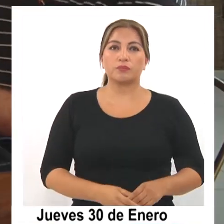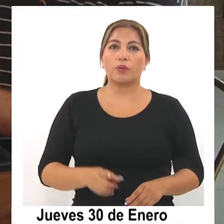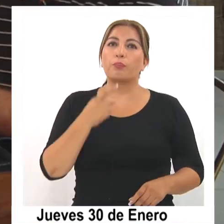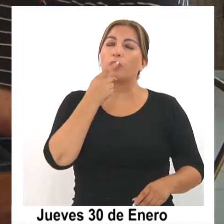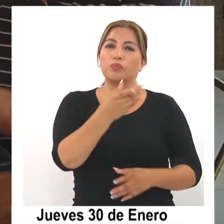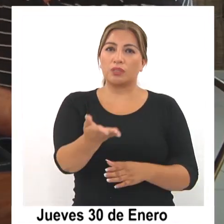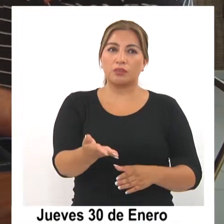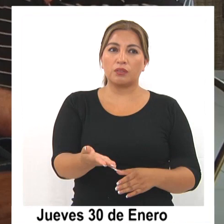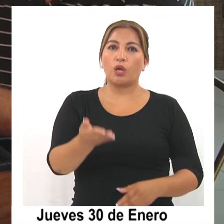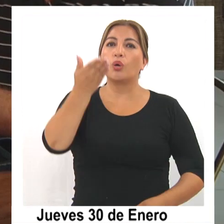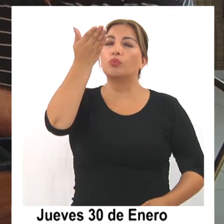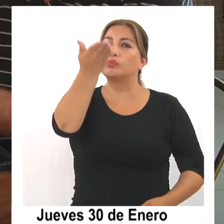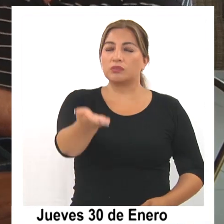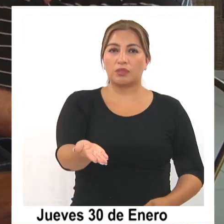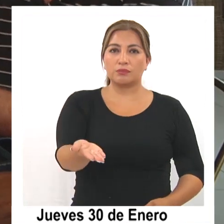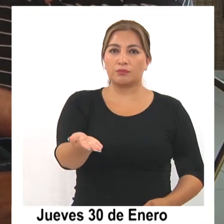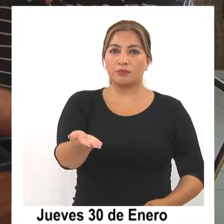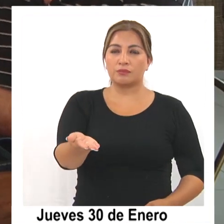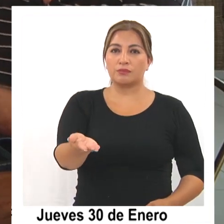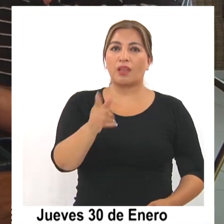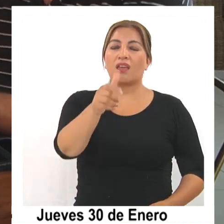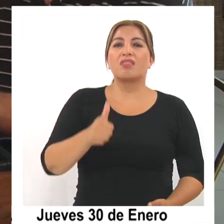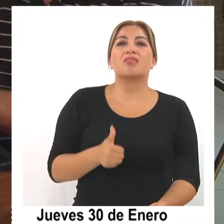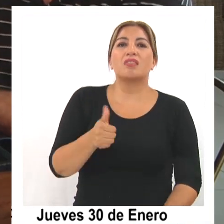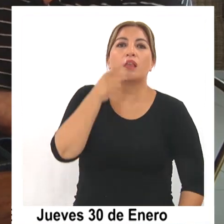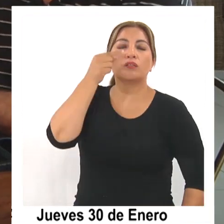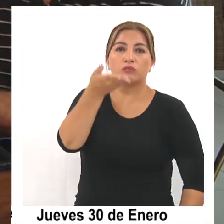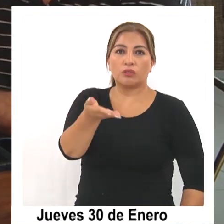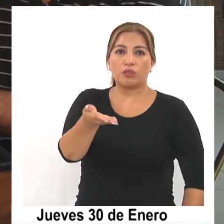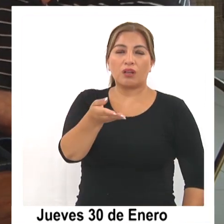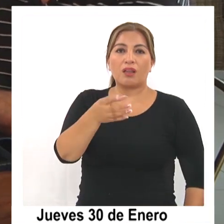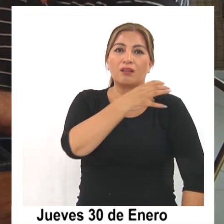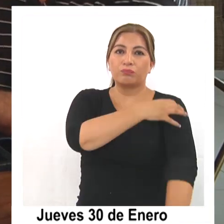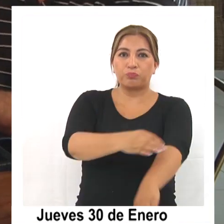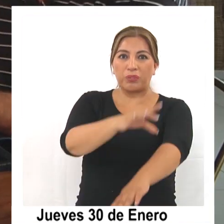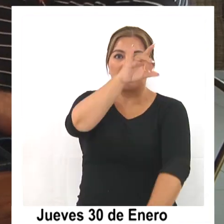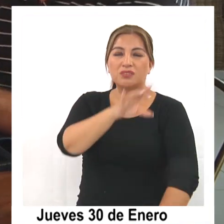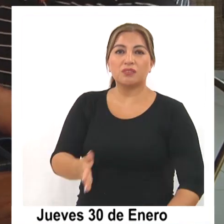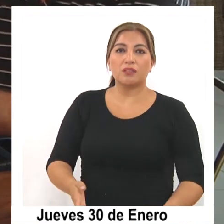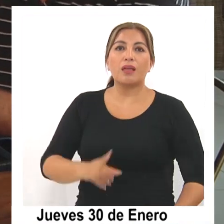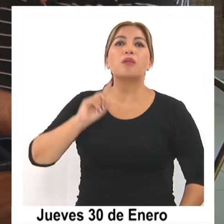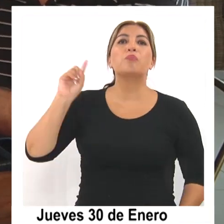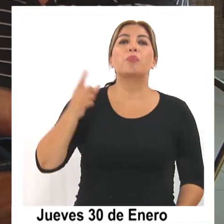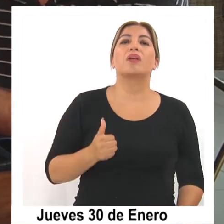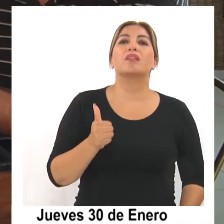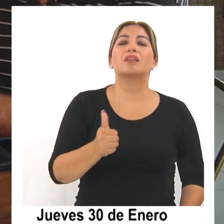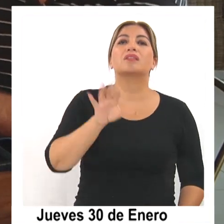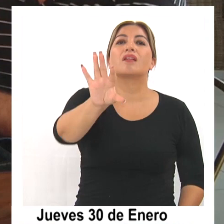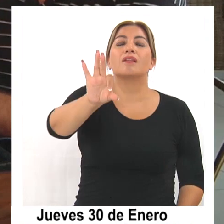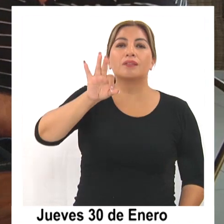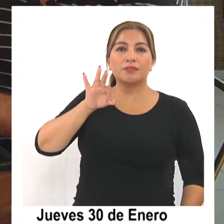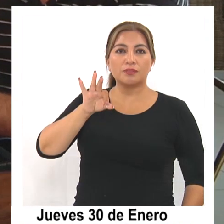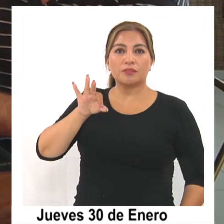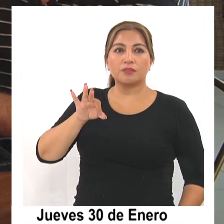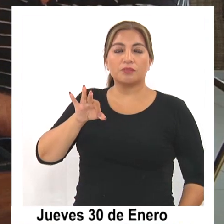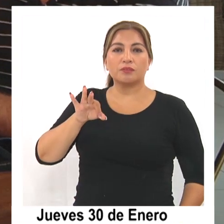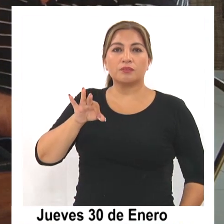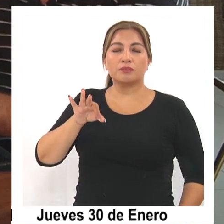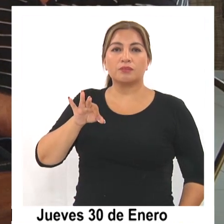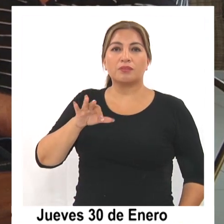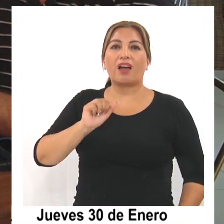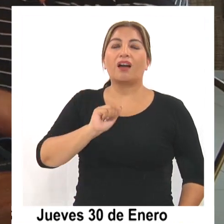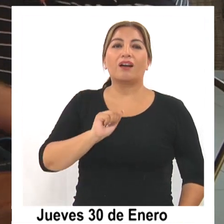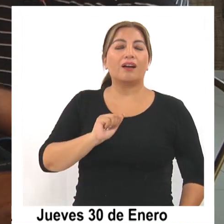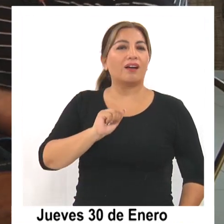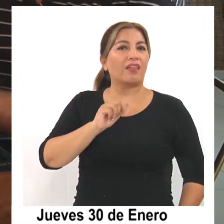pasando lo que es usted exactamente como director en este momento a nivel nacional es el primer director elegido por alta dirección